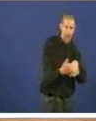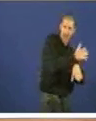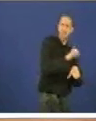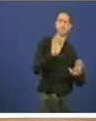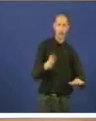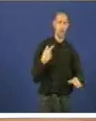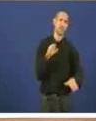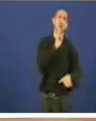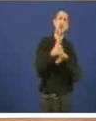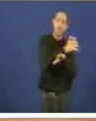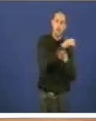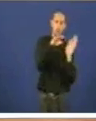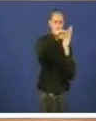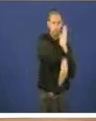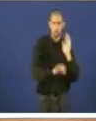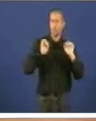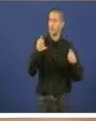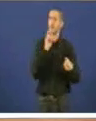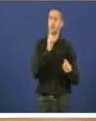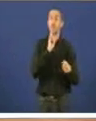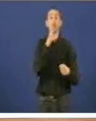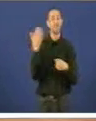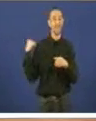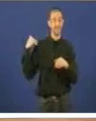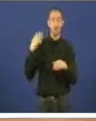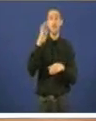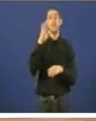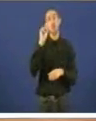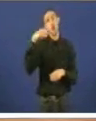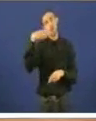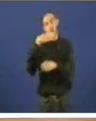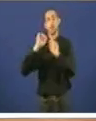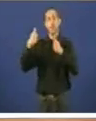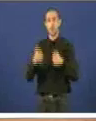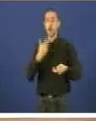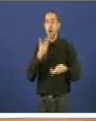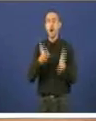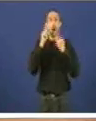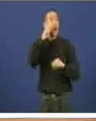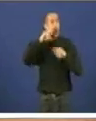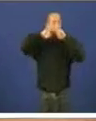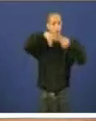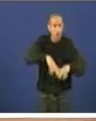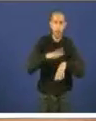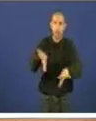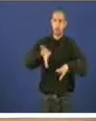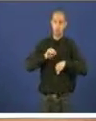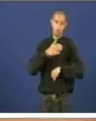mal e estaban mal porque o FROP se autorizou os 60 días de que este goberno tomara posesión.